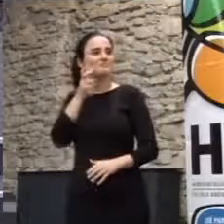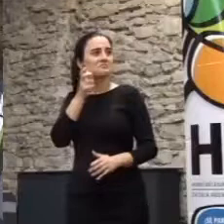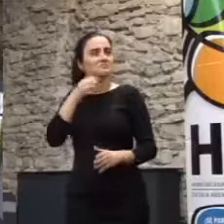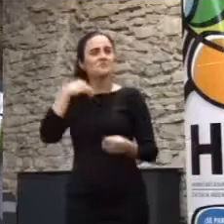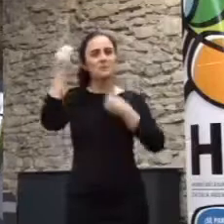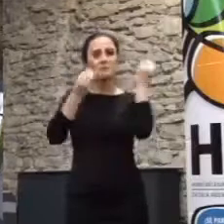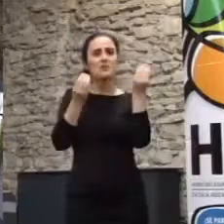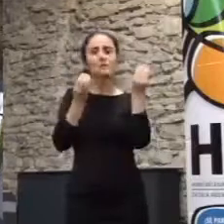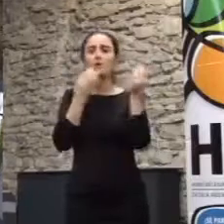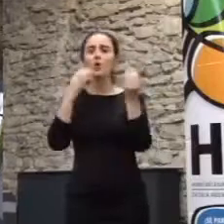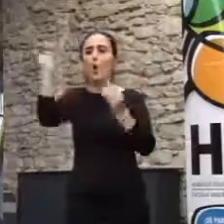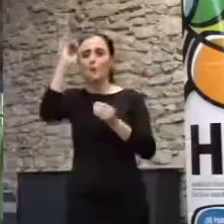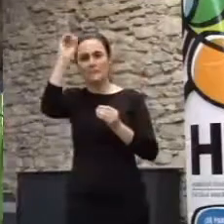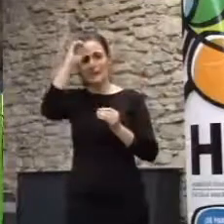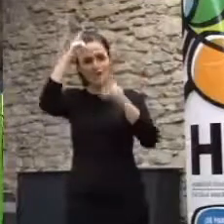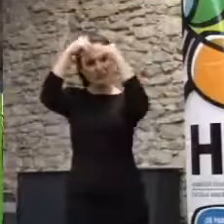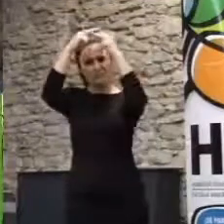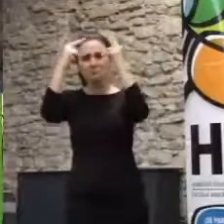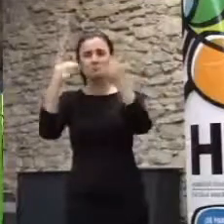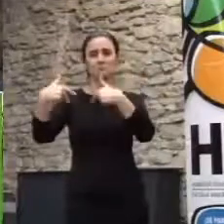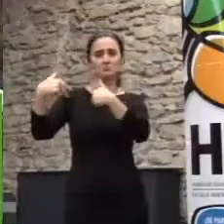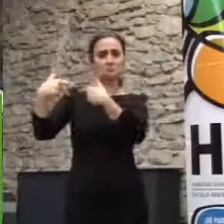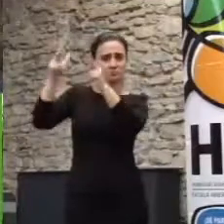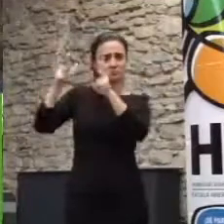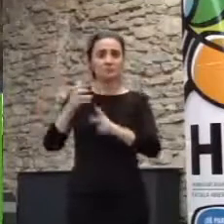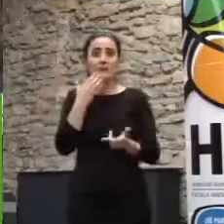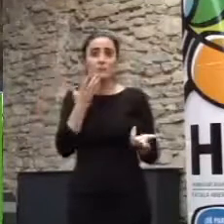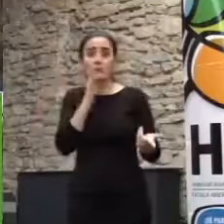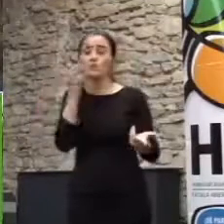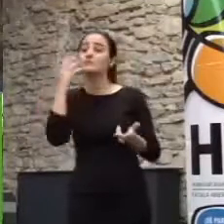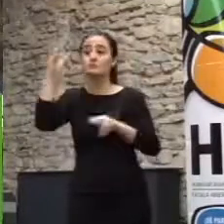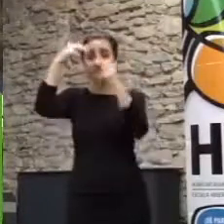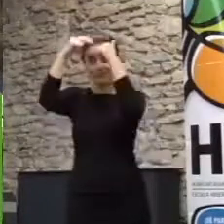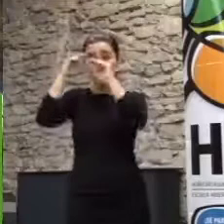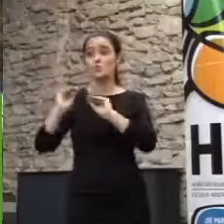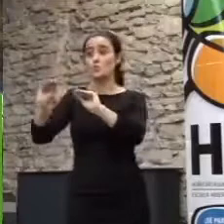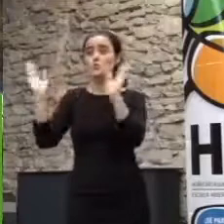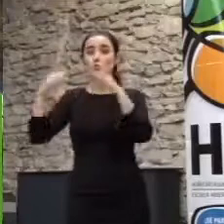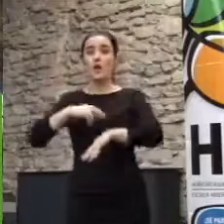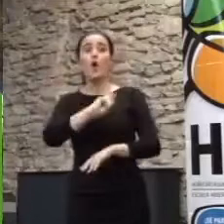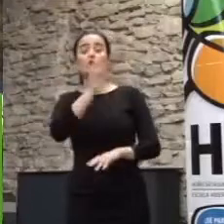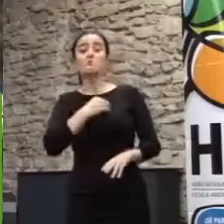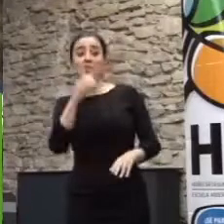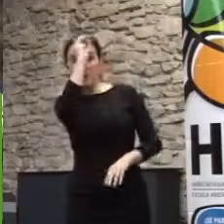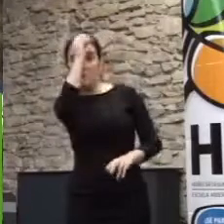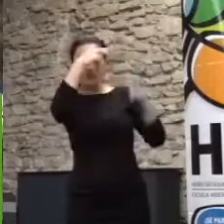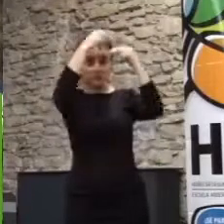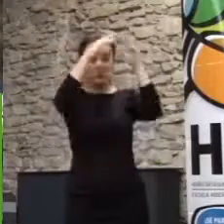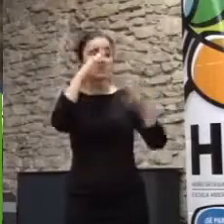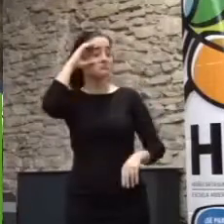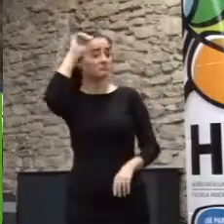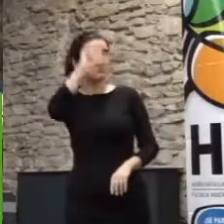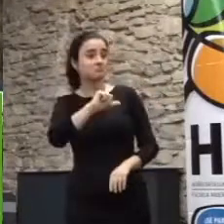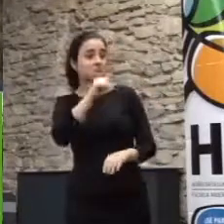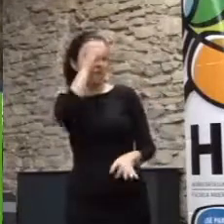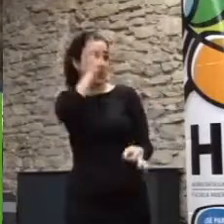formes la opinión. Porque ¿sabes qué pasa? Que si no, lo va a hacer otro. Y lo va a hacer otro que quizás tenga menos carrera que tú, menos conocimiento sobre el tema,